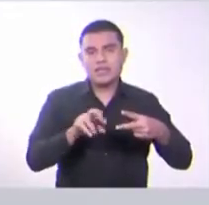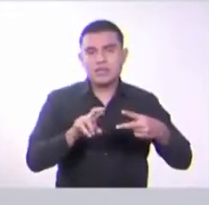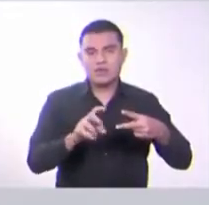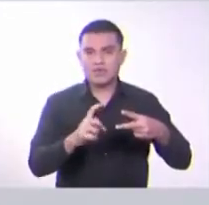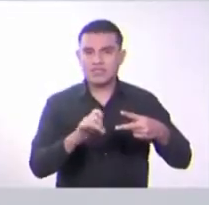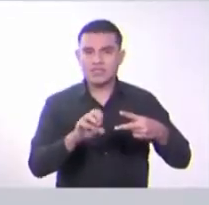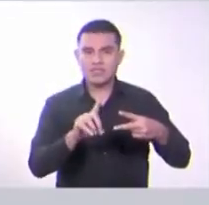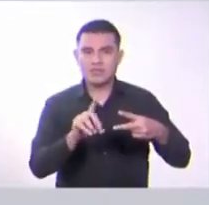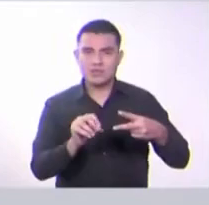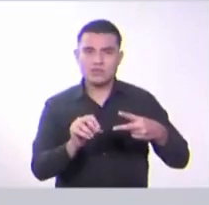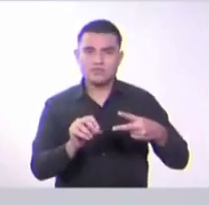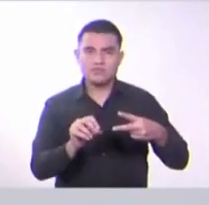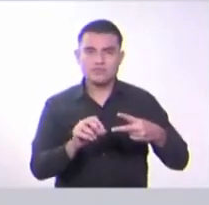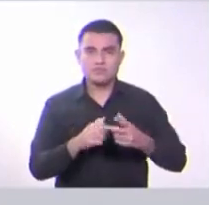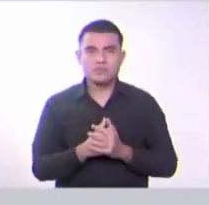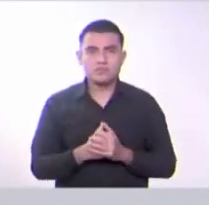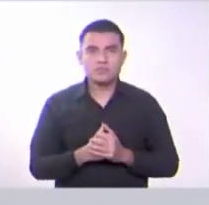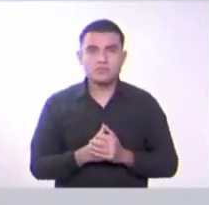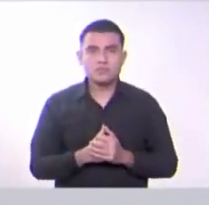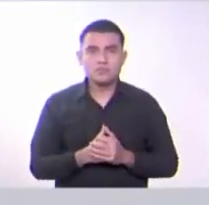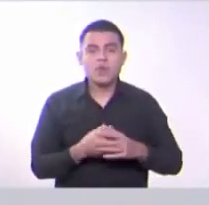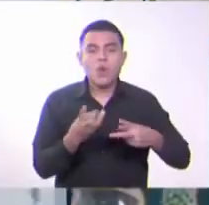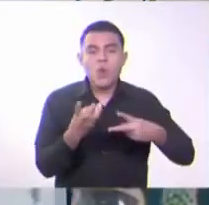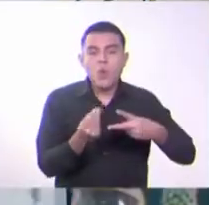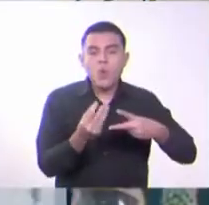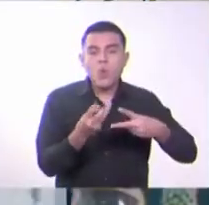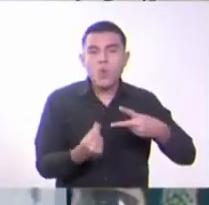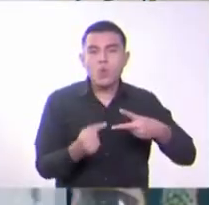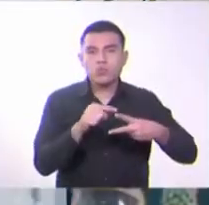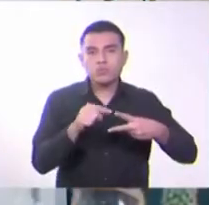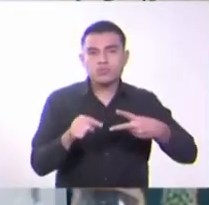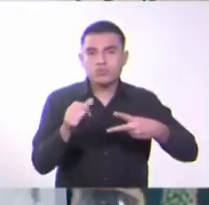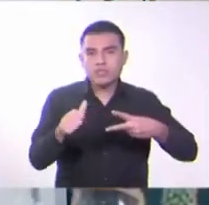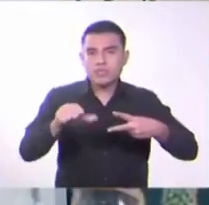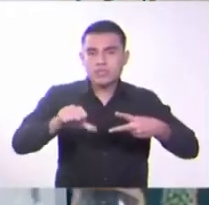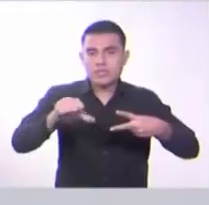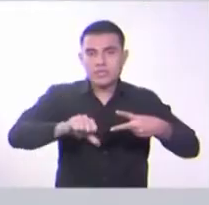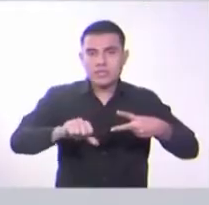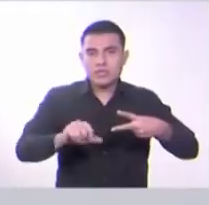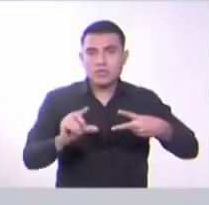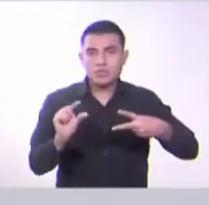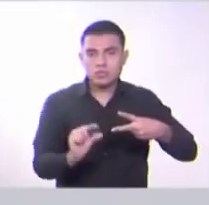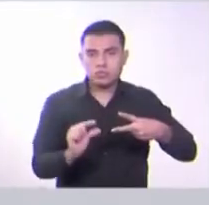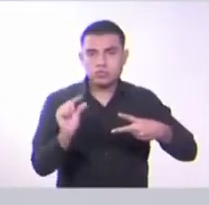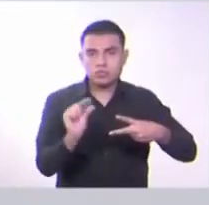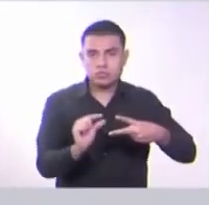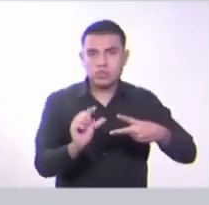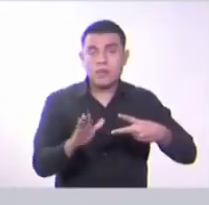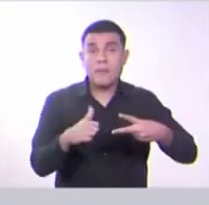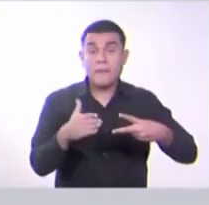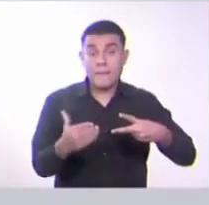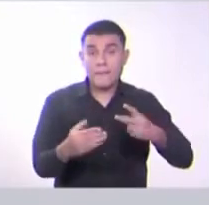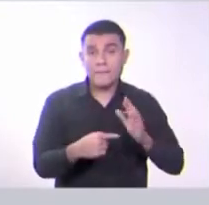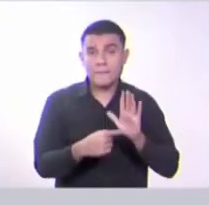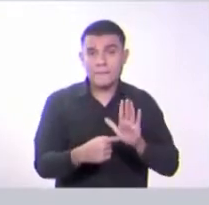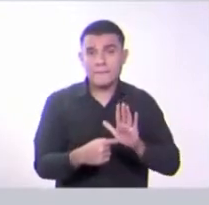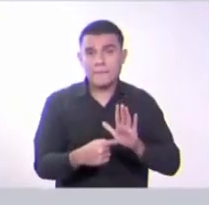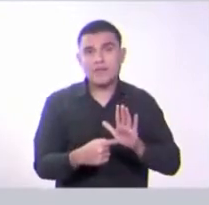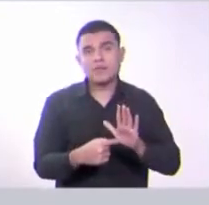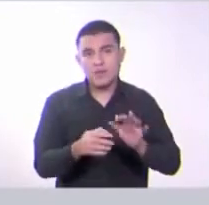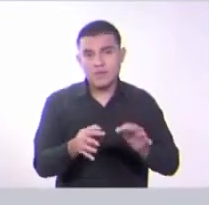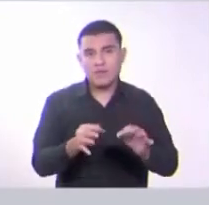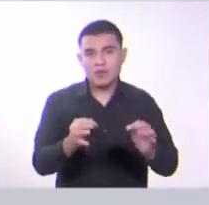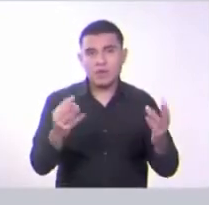Las concentraciones de estas sustancias son muy bajas y para expresarlas de una